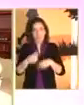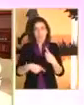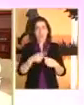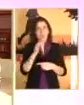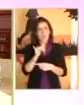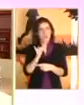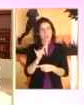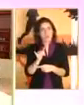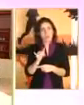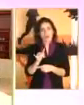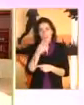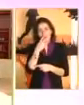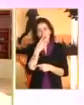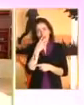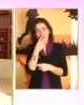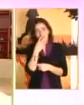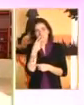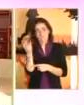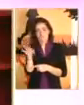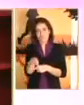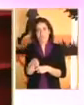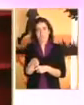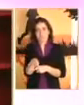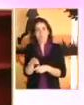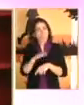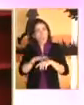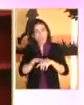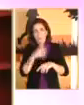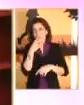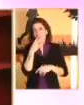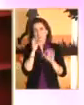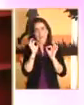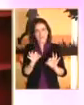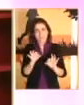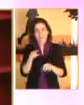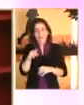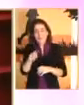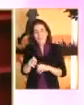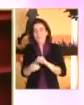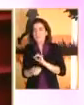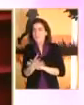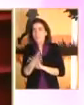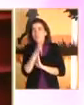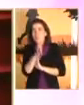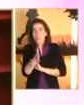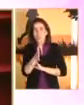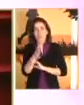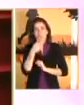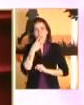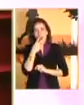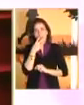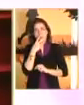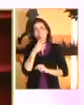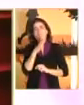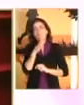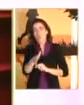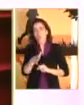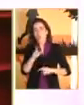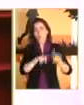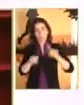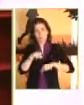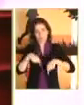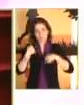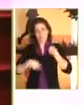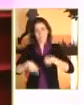dos hermanos míos han muerto por el tabaco, cáncer de tabaco y arteriosclerosis. El tabaco